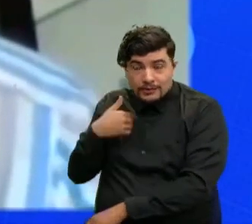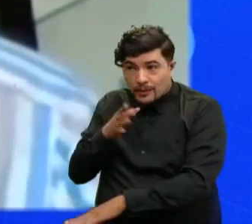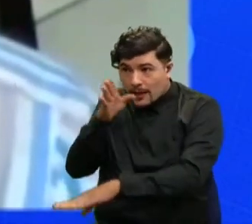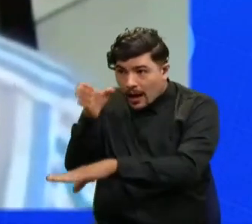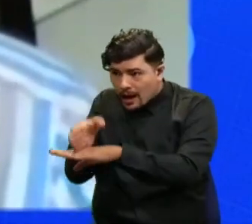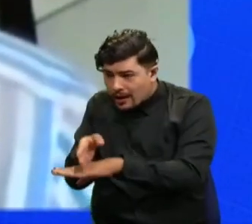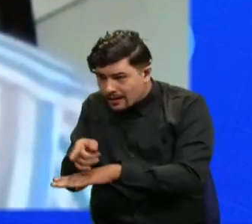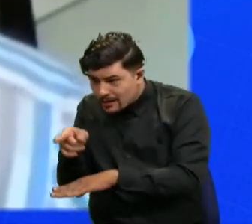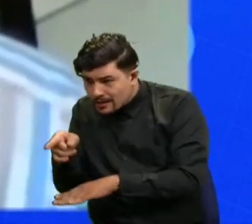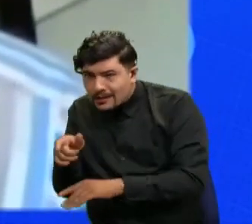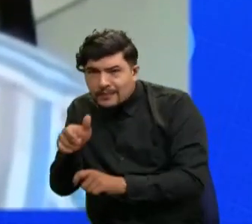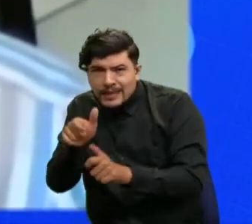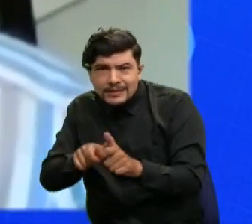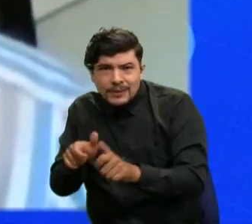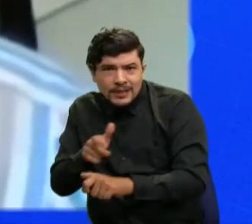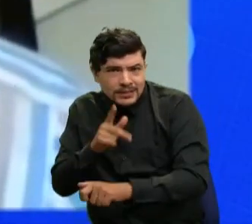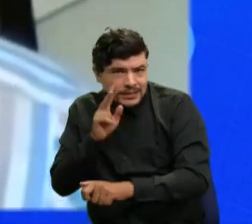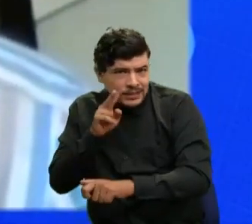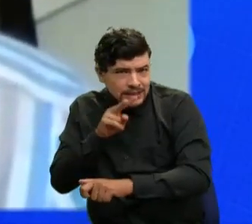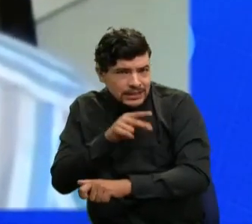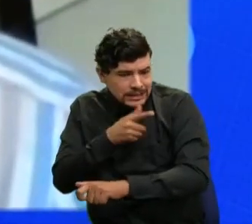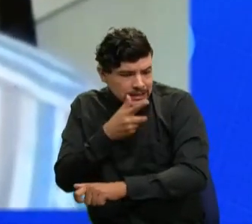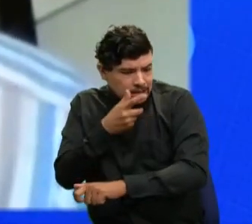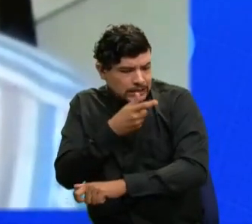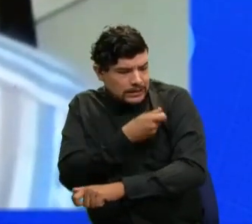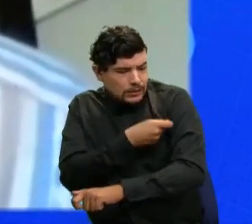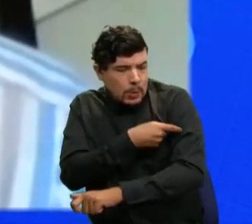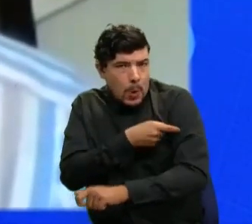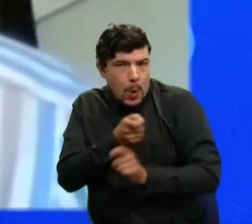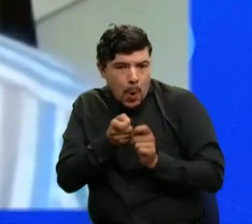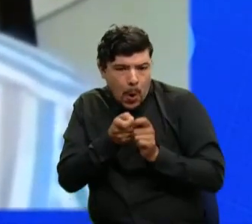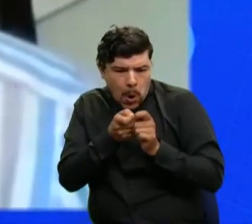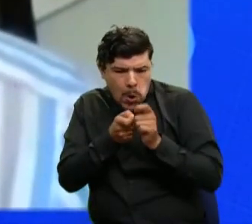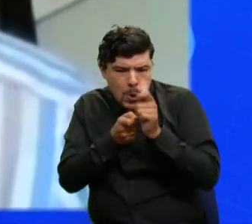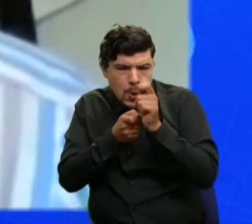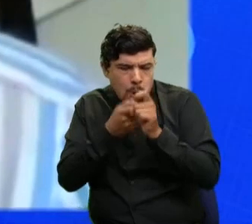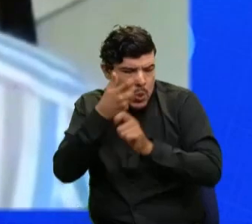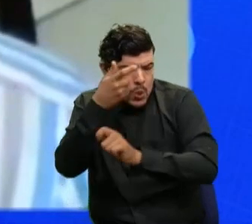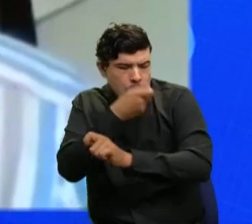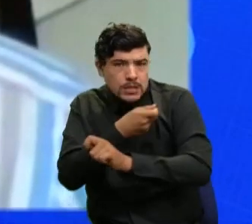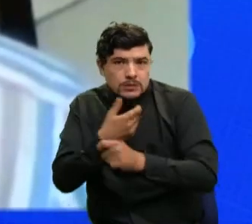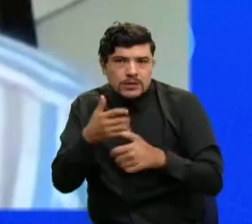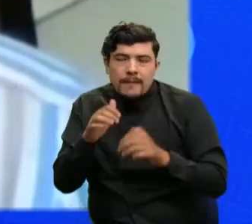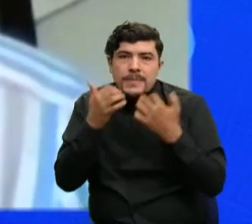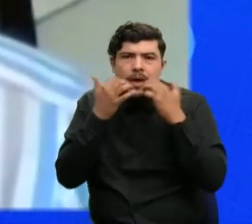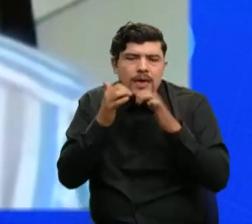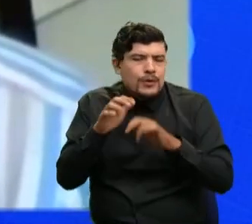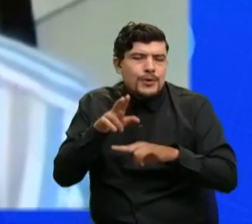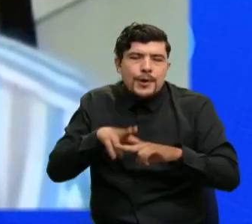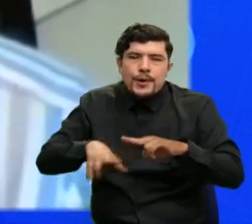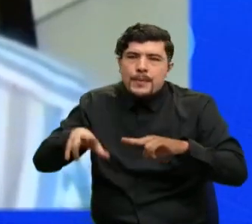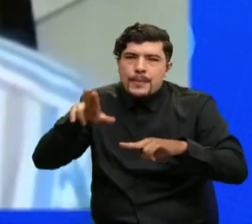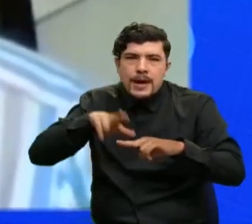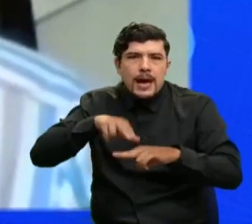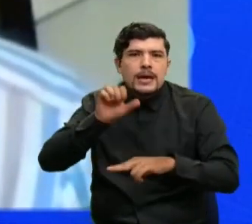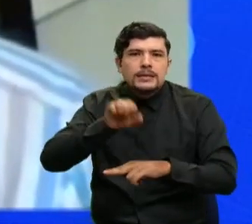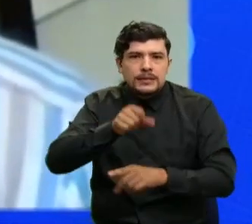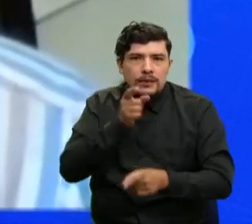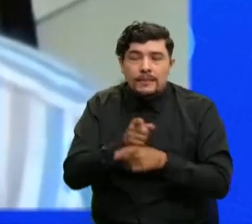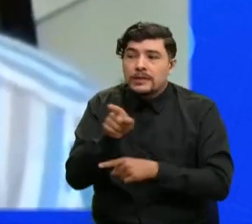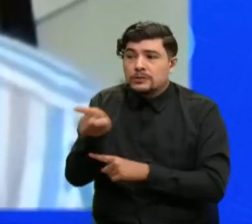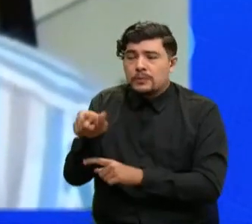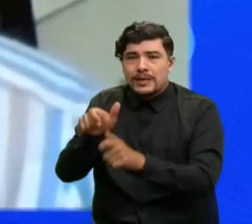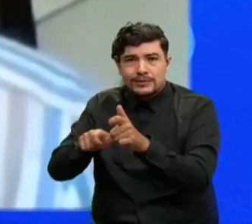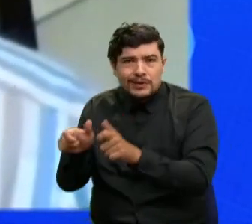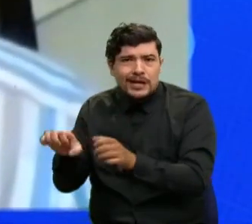gente le da sustico. Eso es normal, no pasa nada. Pero tenemos unos equipos maravillosos, consentimos la